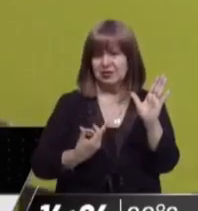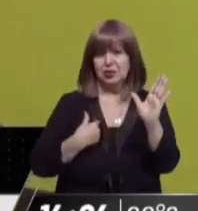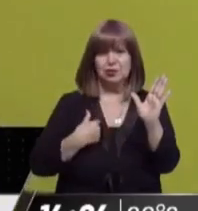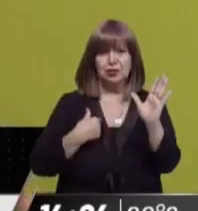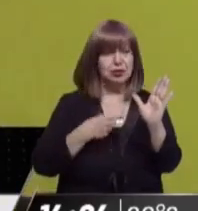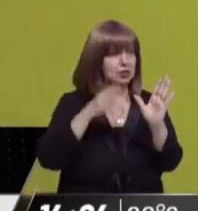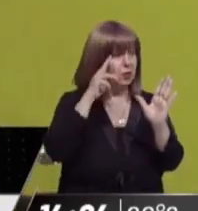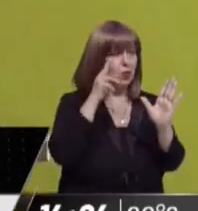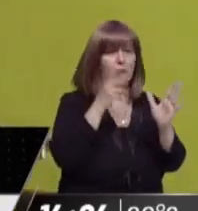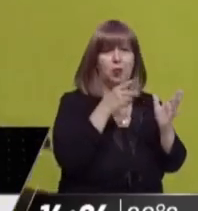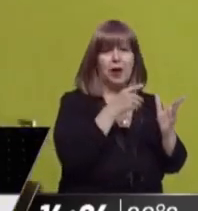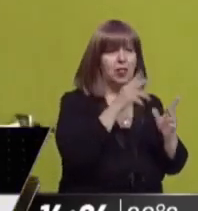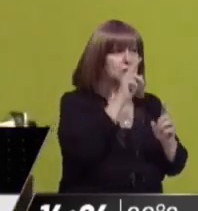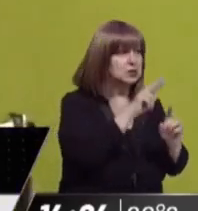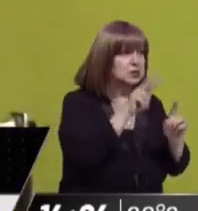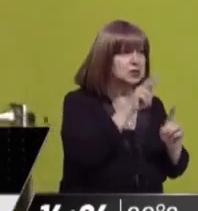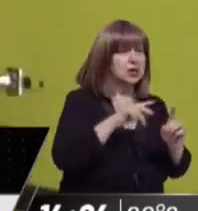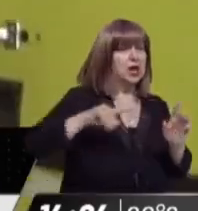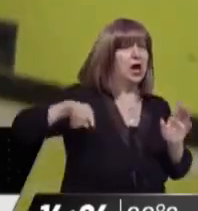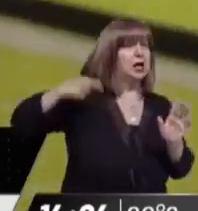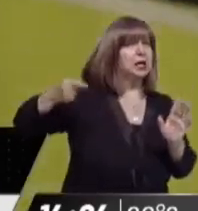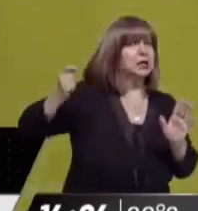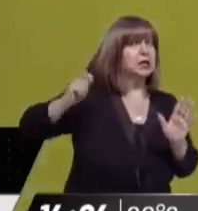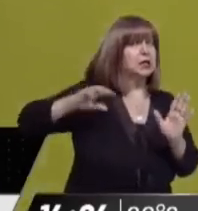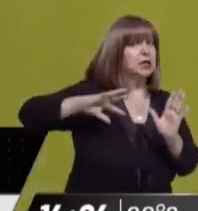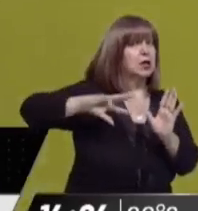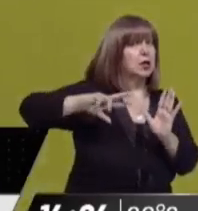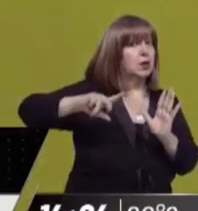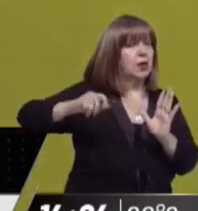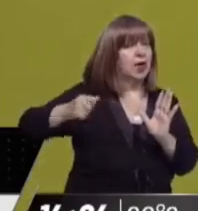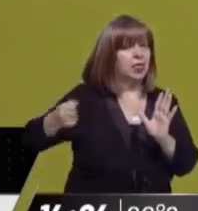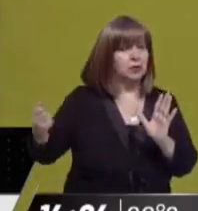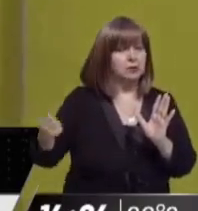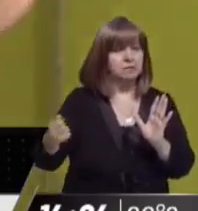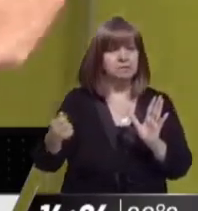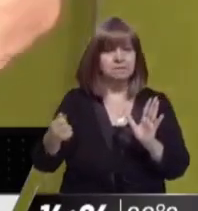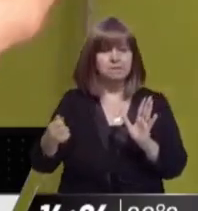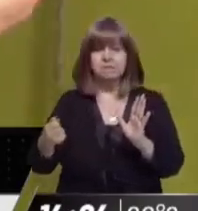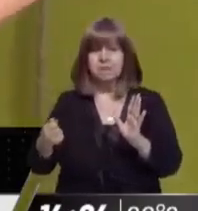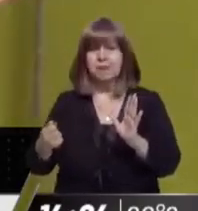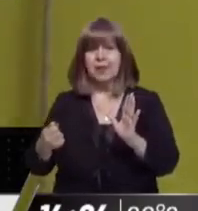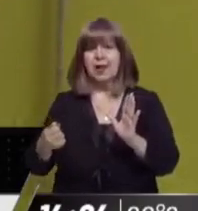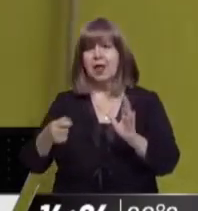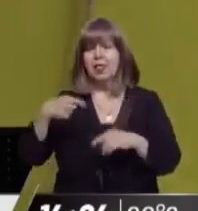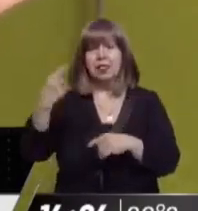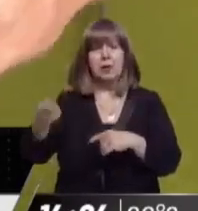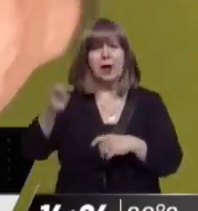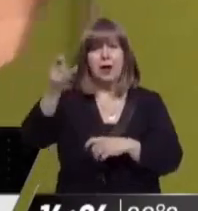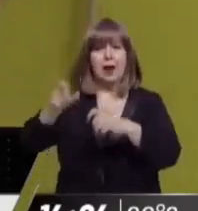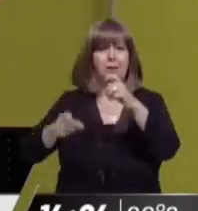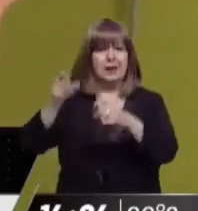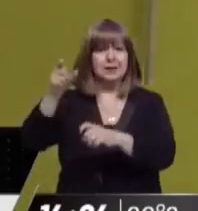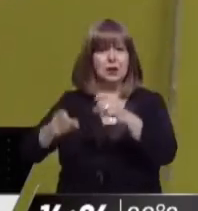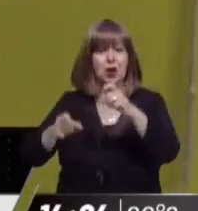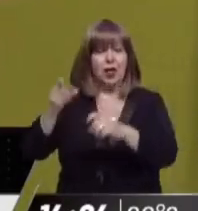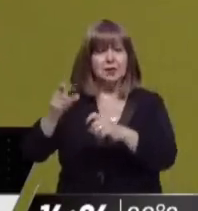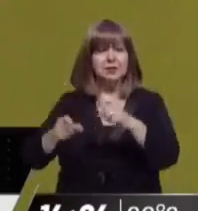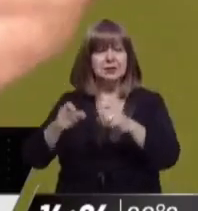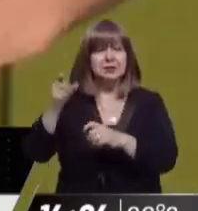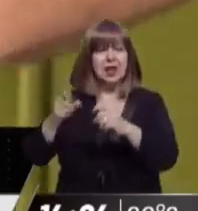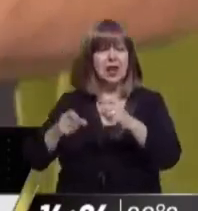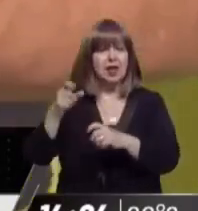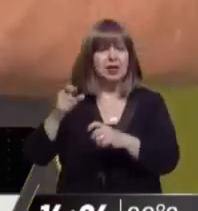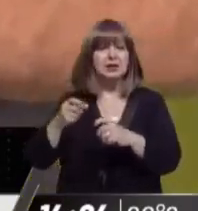americana, Protec, sí, esto sale aproximadamente 300 mil pesos. ¿Cuánto lo vendía en el barrio la persona que le robó esto mientras ustedes estaban trabajando?